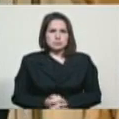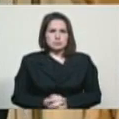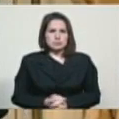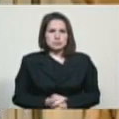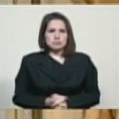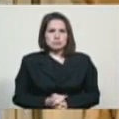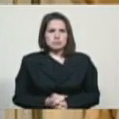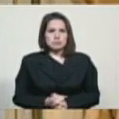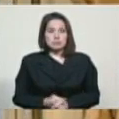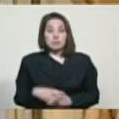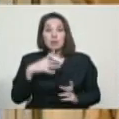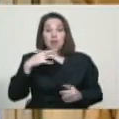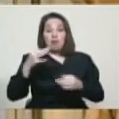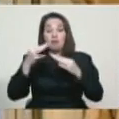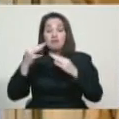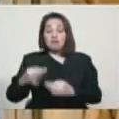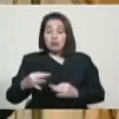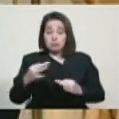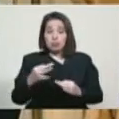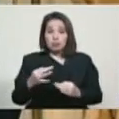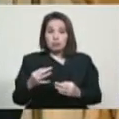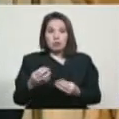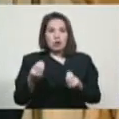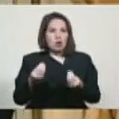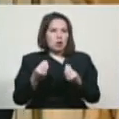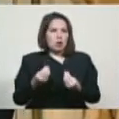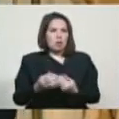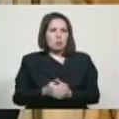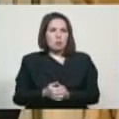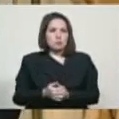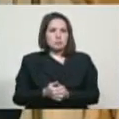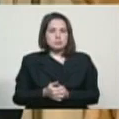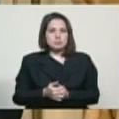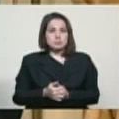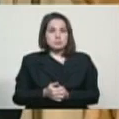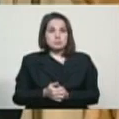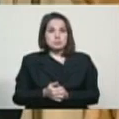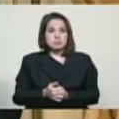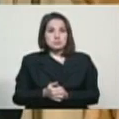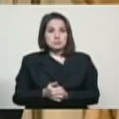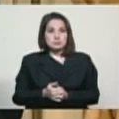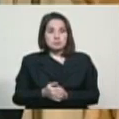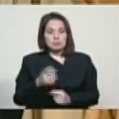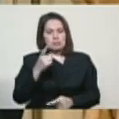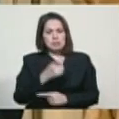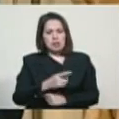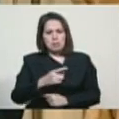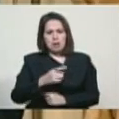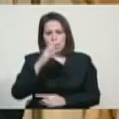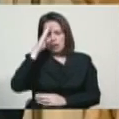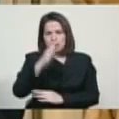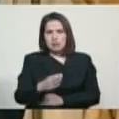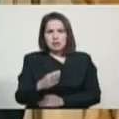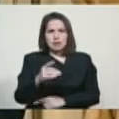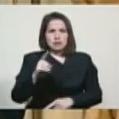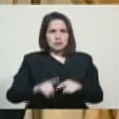lo cual confirma la máxima que debe llevarnos a los líderes